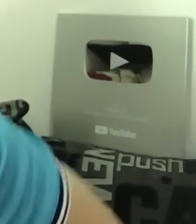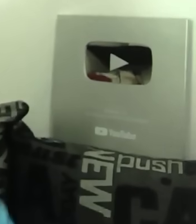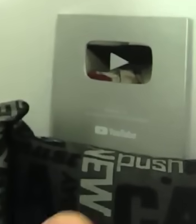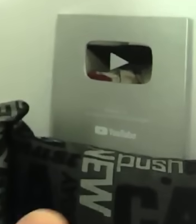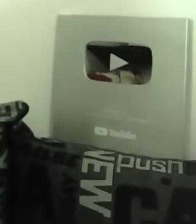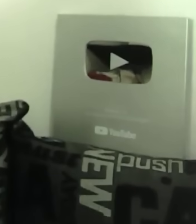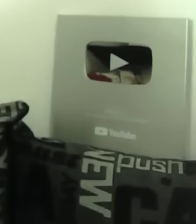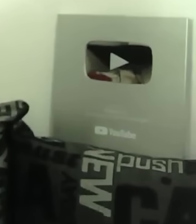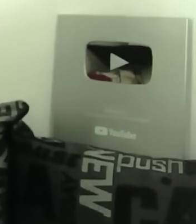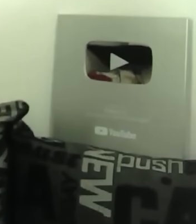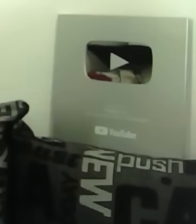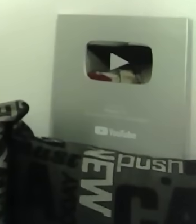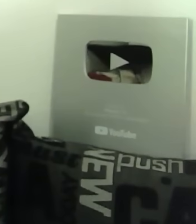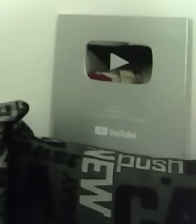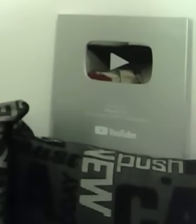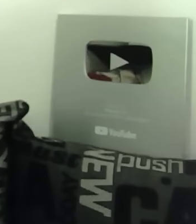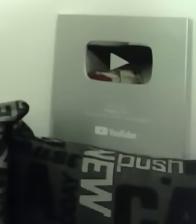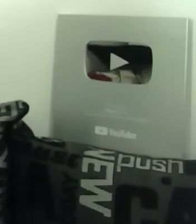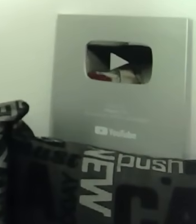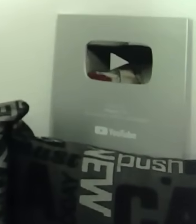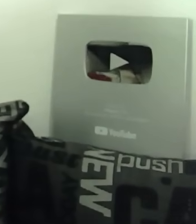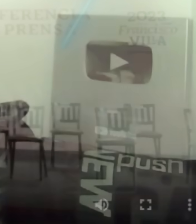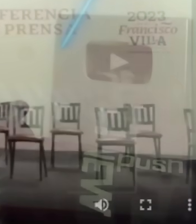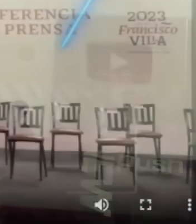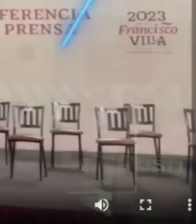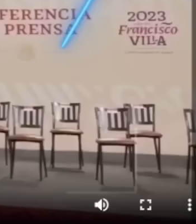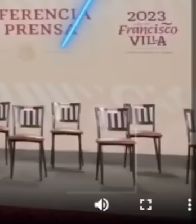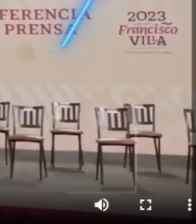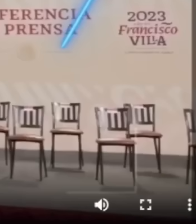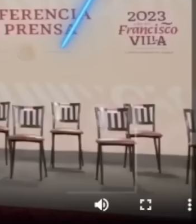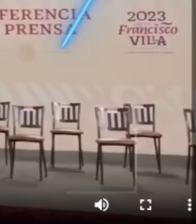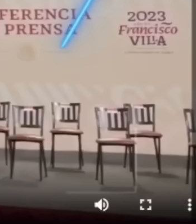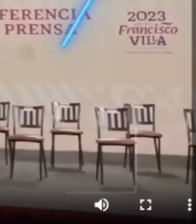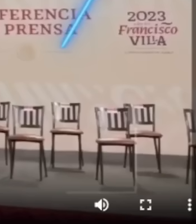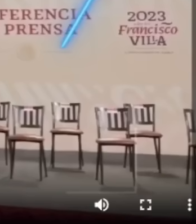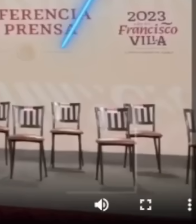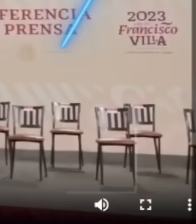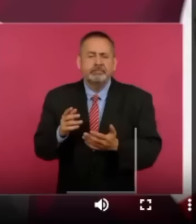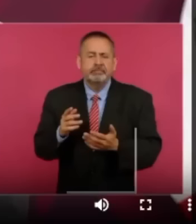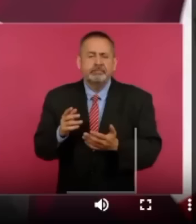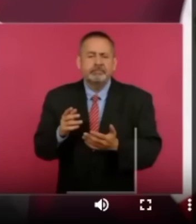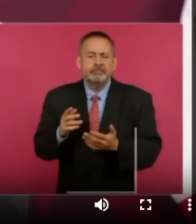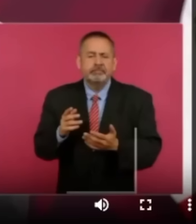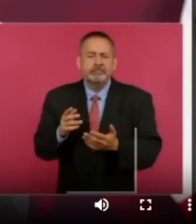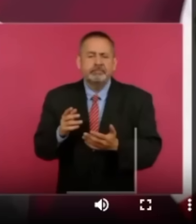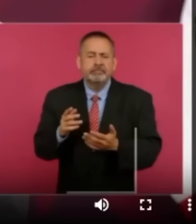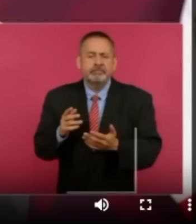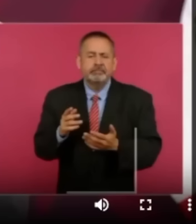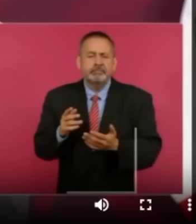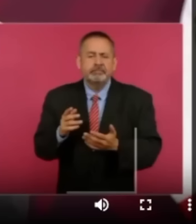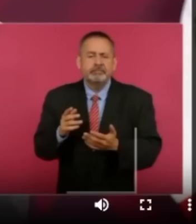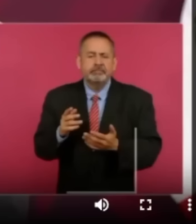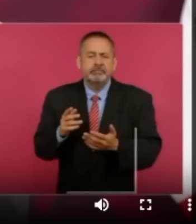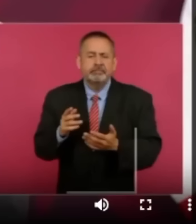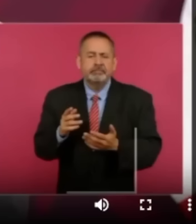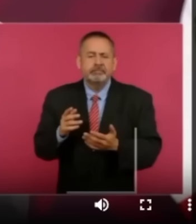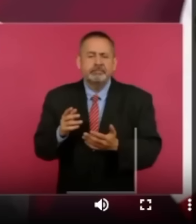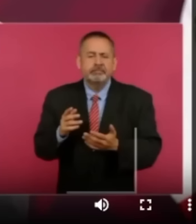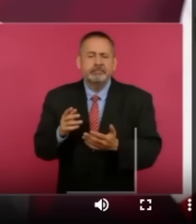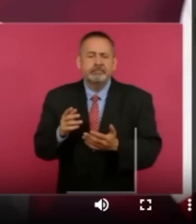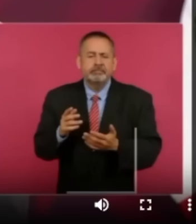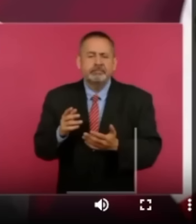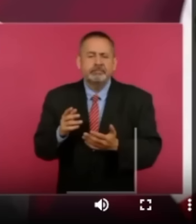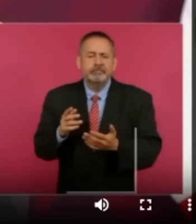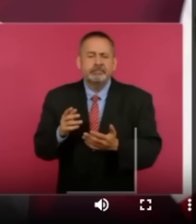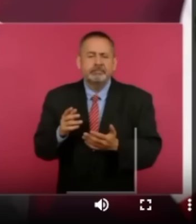ojo porque la verdad es que como el presidente no hay dos Porque además también el mismo hizo mención